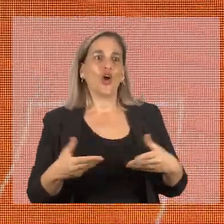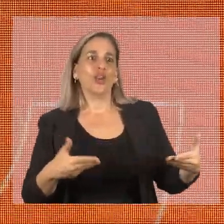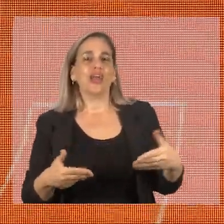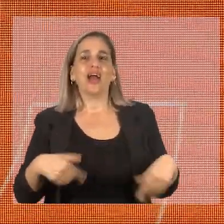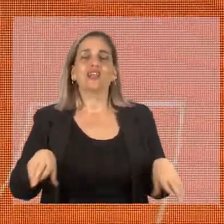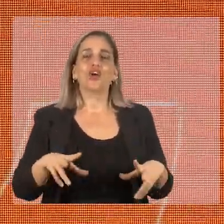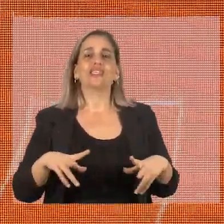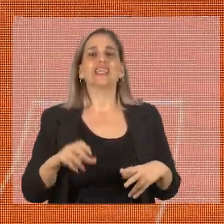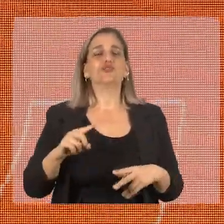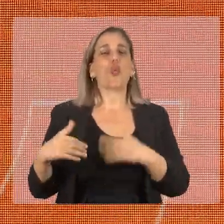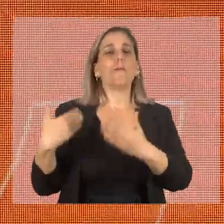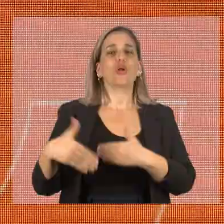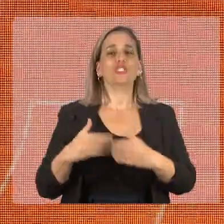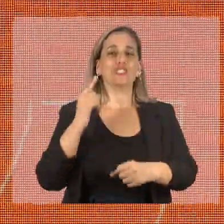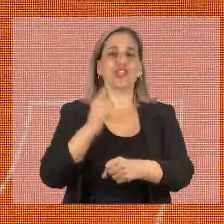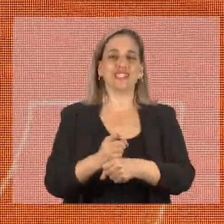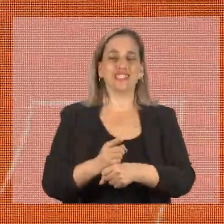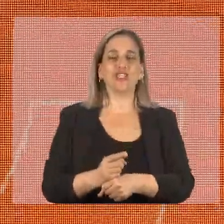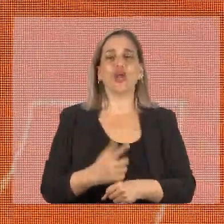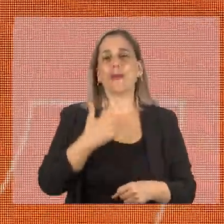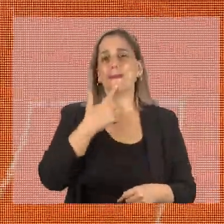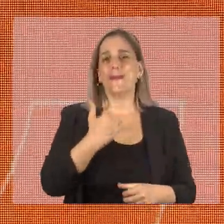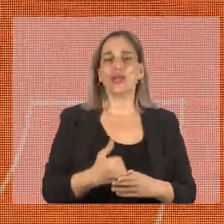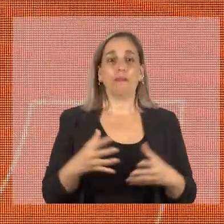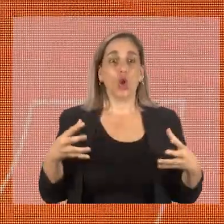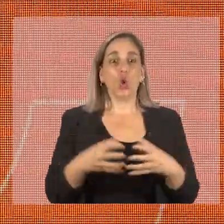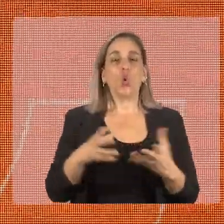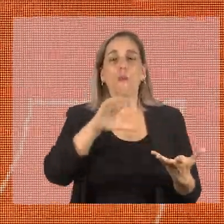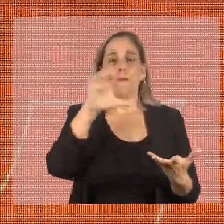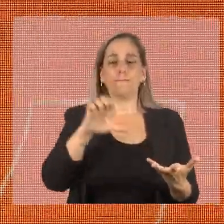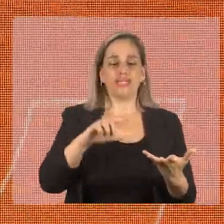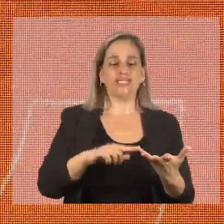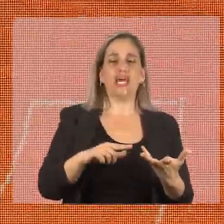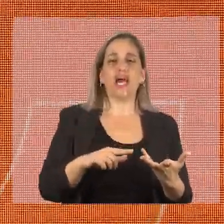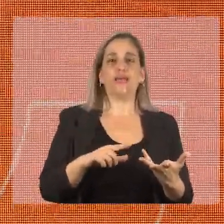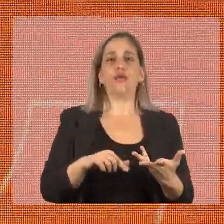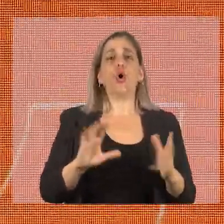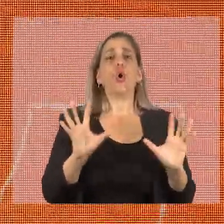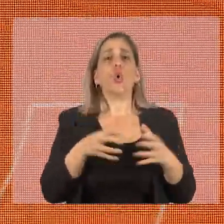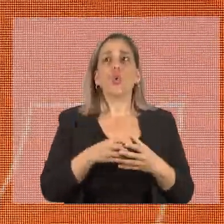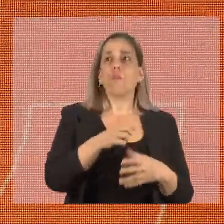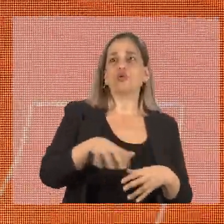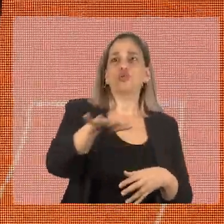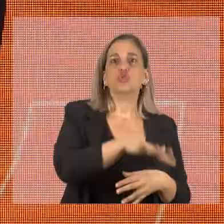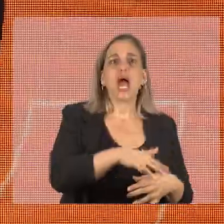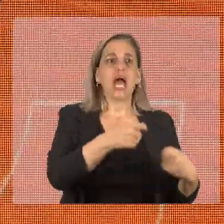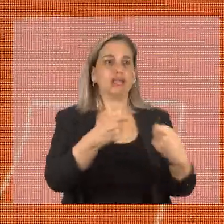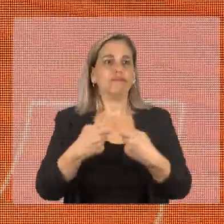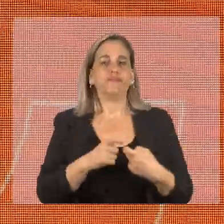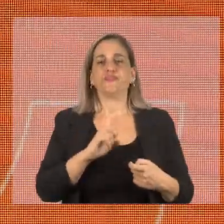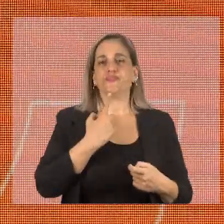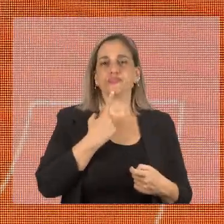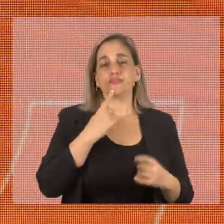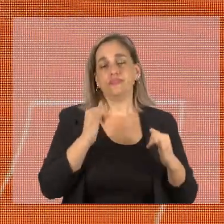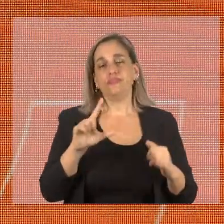sectores, en esto que hablábamos de su proceso de toma de decisiones, entre los sectores empresariales, los sectores sociales,